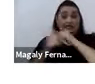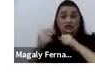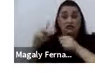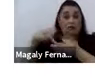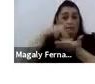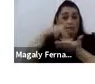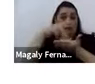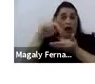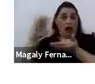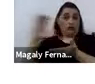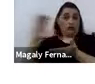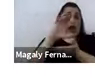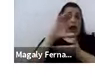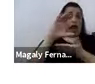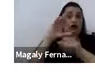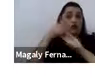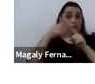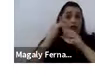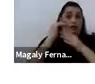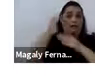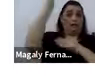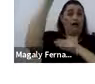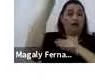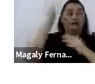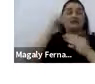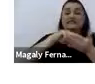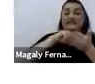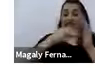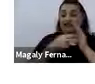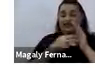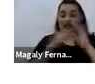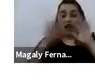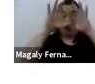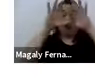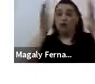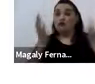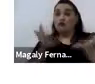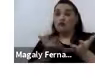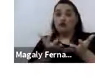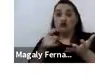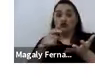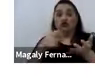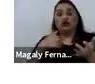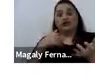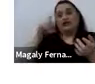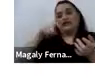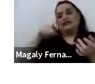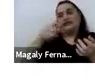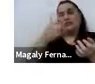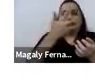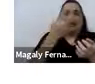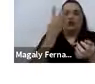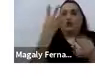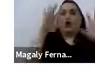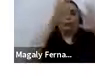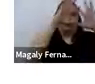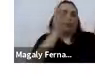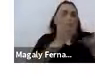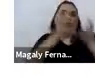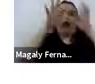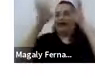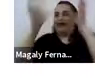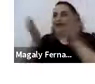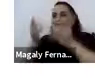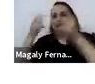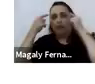encima de la media, pues llevarían a un mundo que necesitaríamos 3 o 4 planetas para